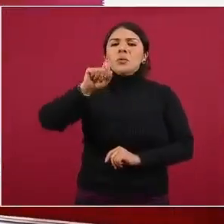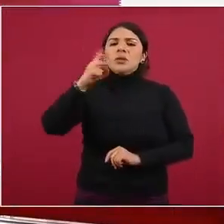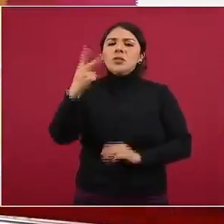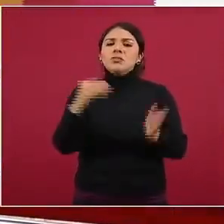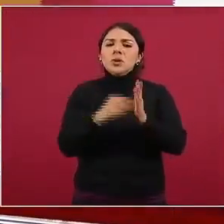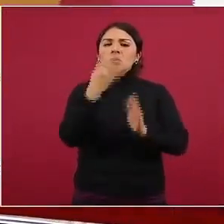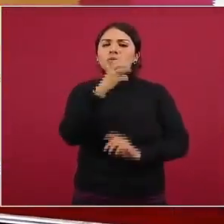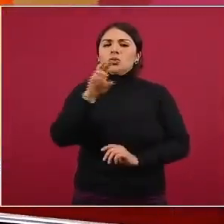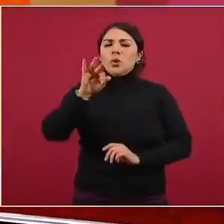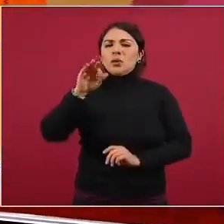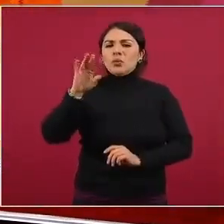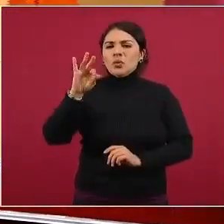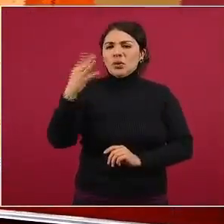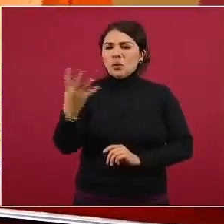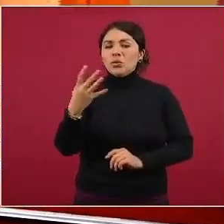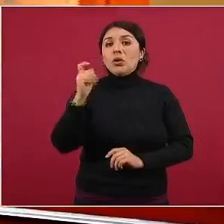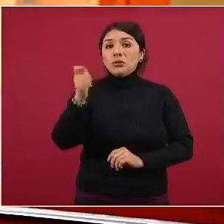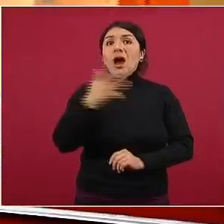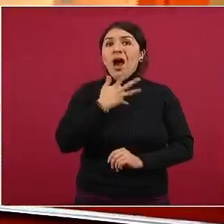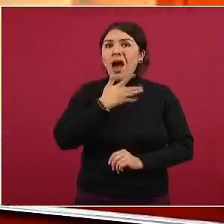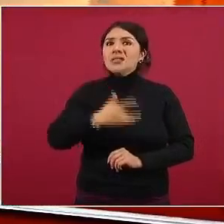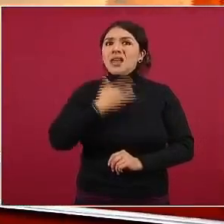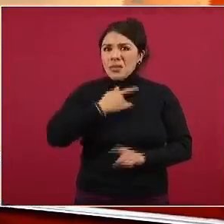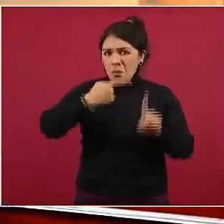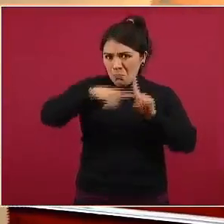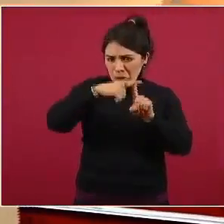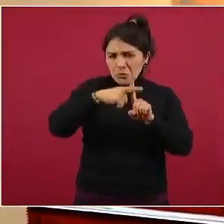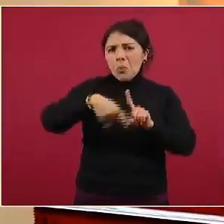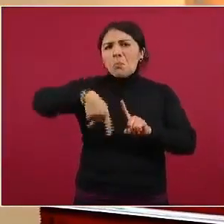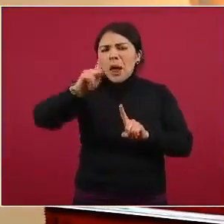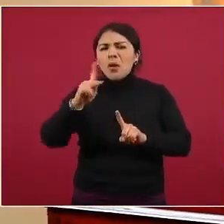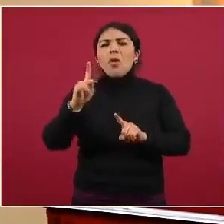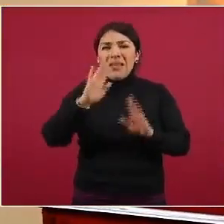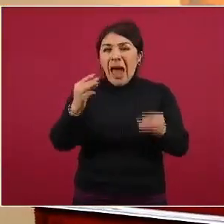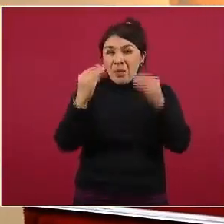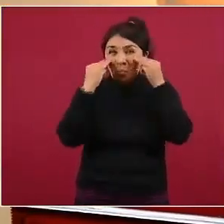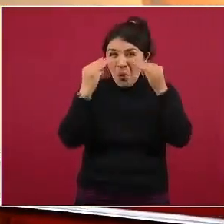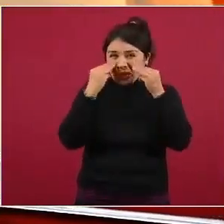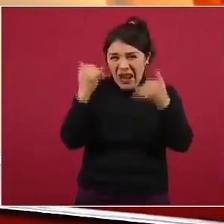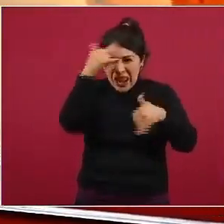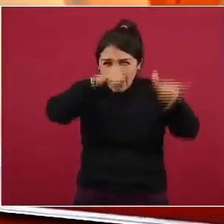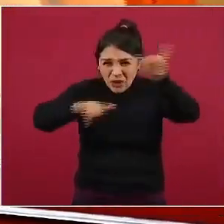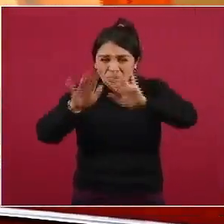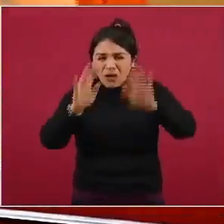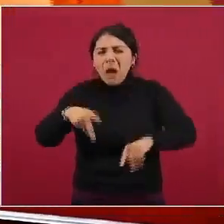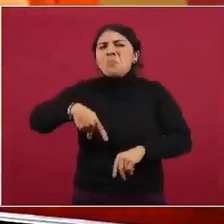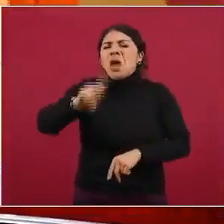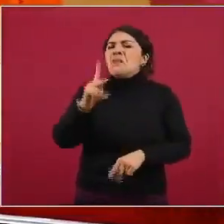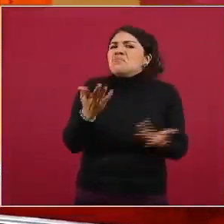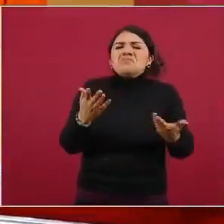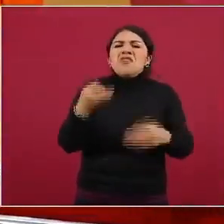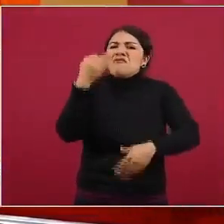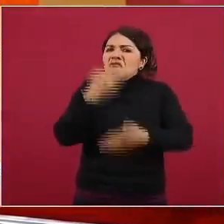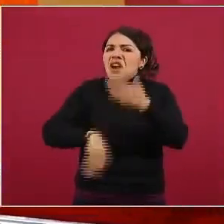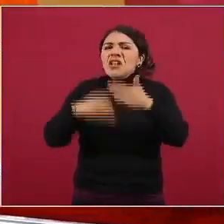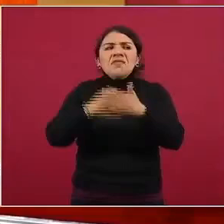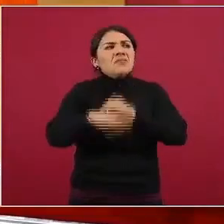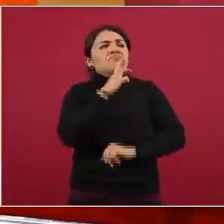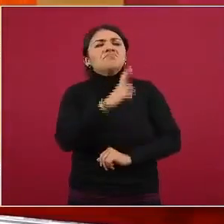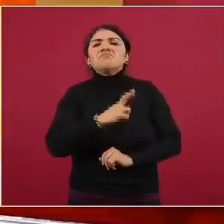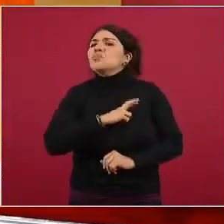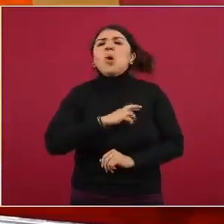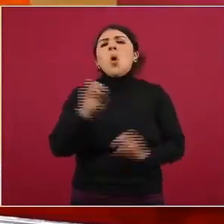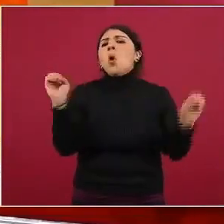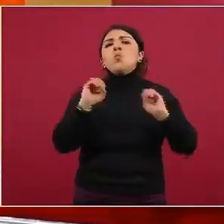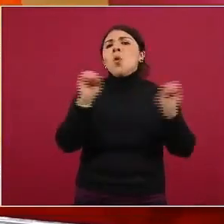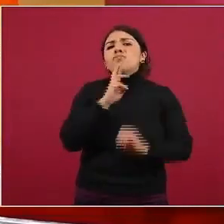142.484 que teniendo un cuadro positivo se les tomó muestra, pero por diferentes razones que también hemos explicado, ya no los consideramos